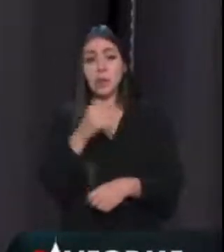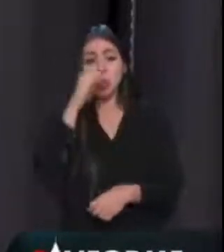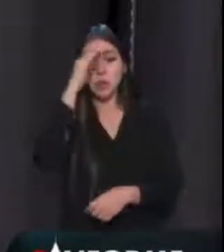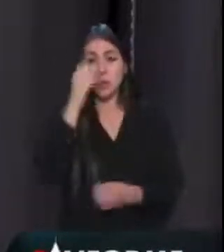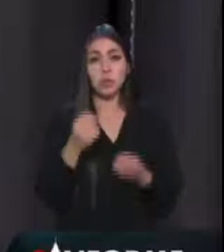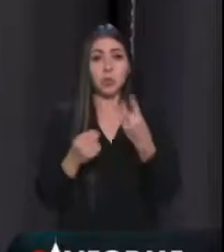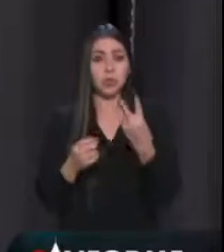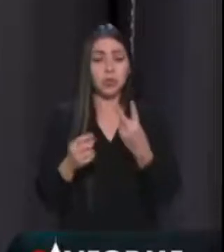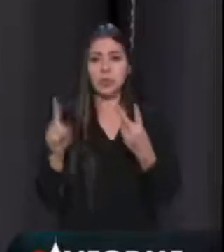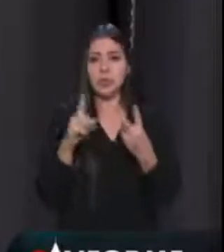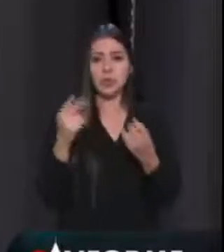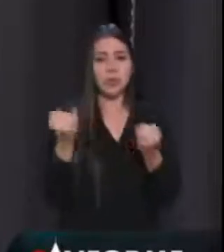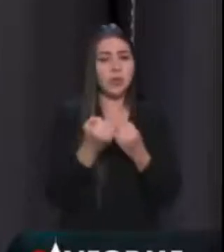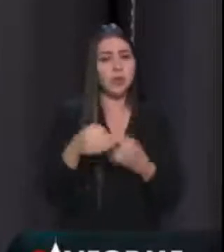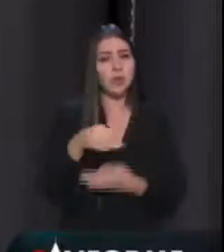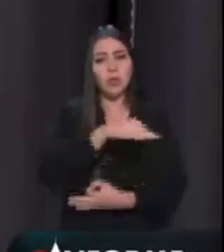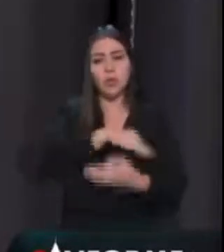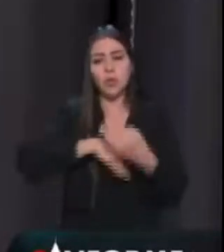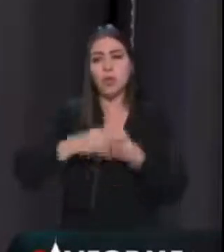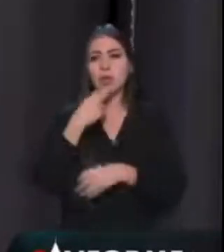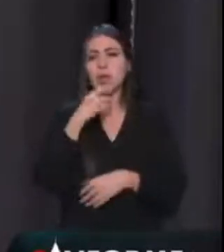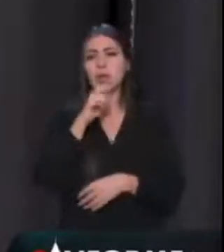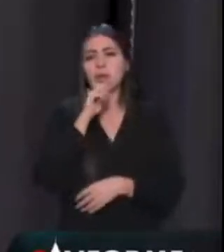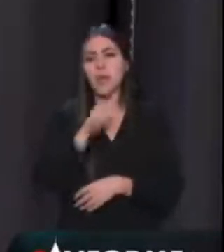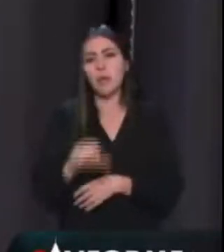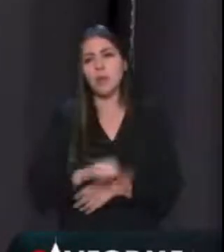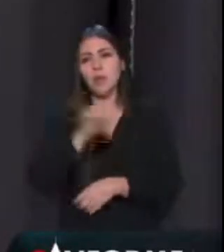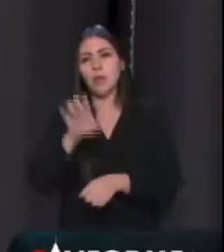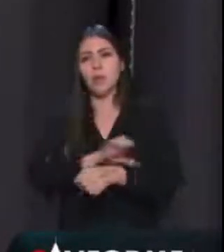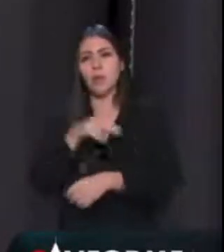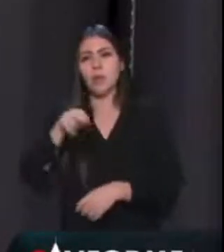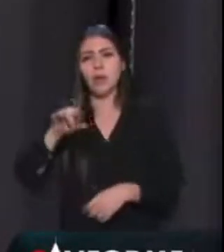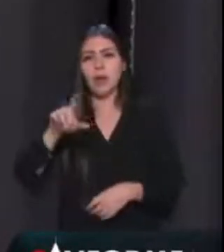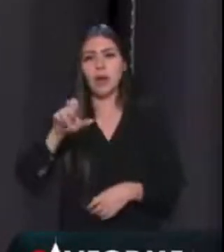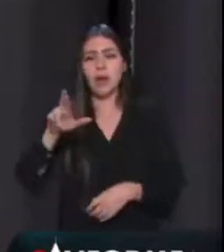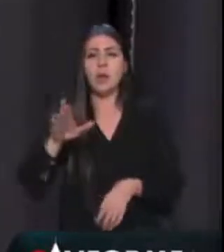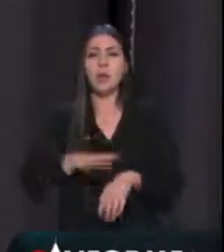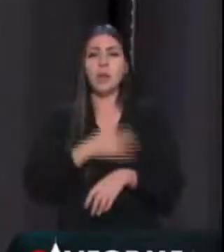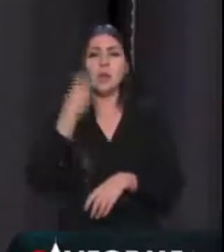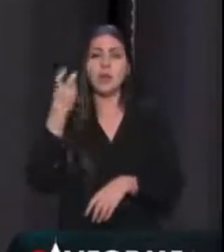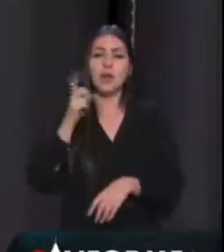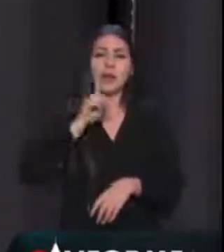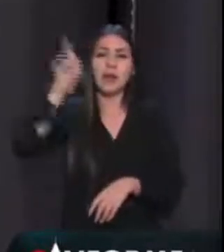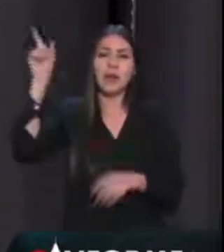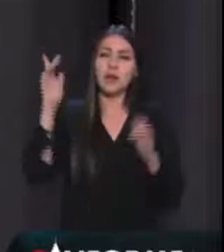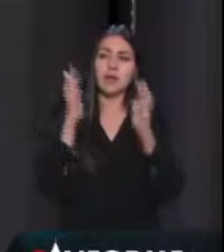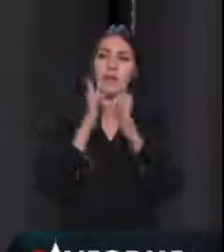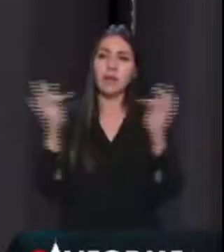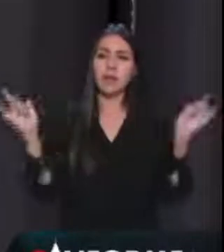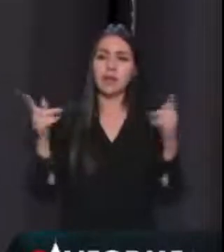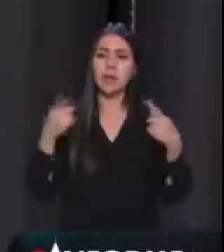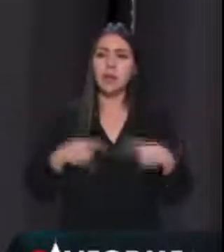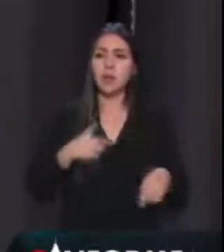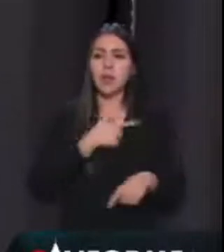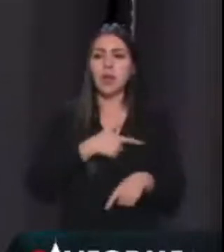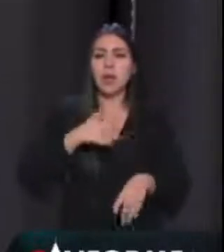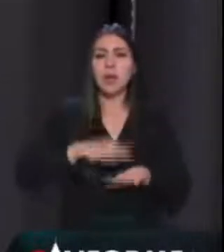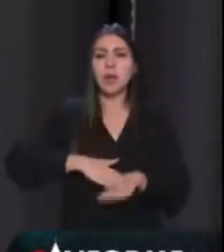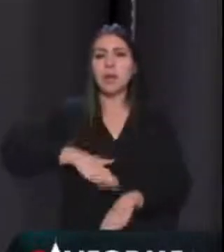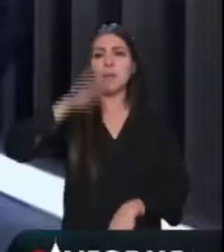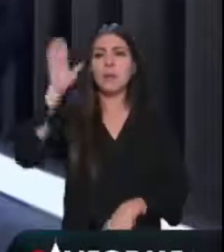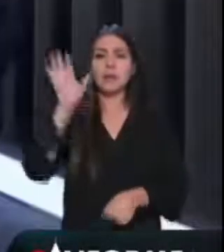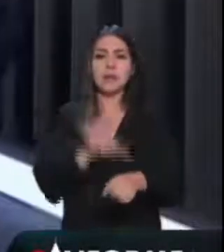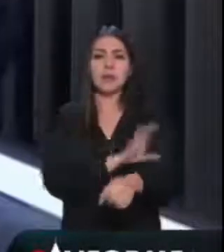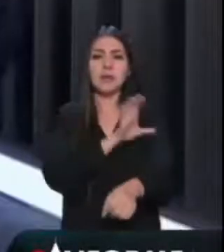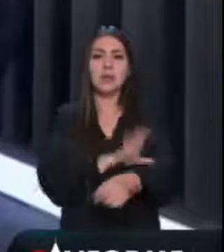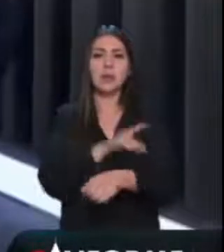considerar todas, incluso la nuclear. Eso explica por qué en Francia la gente prefiere la energía nuclear que la energía